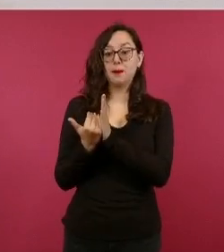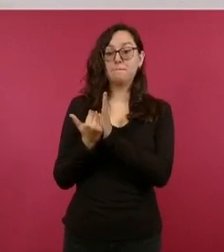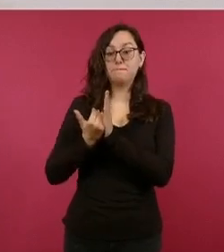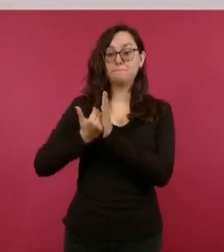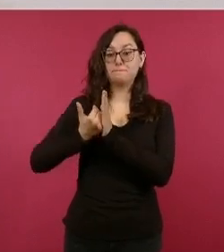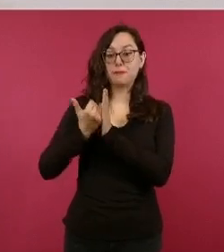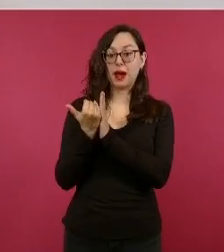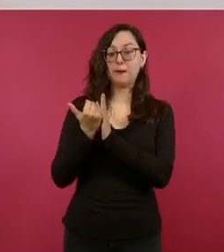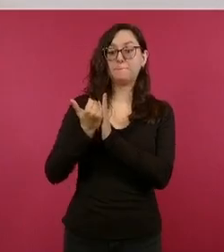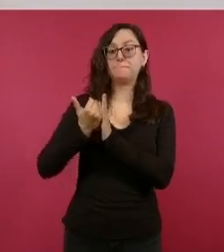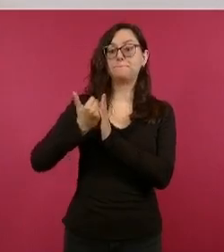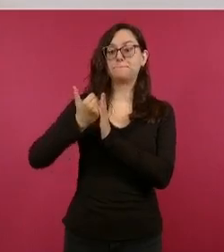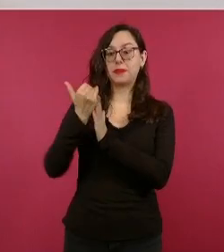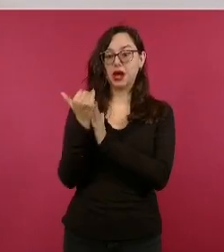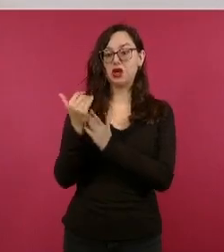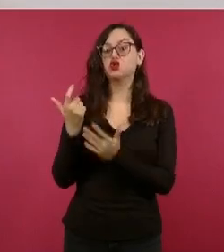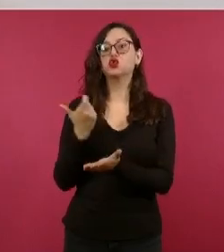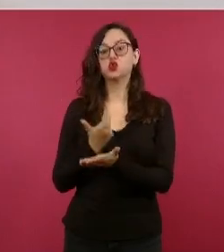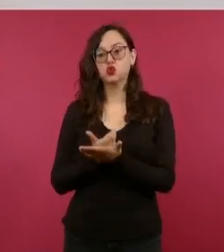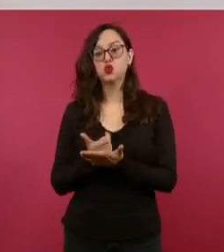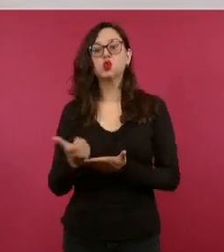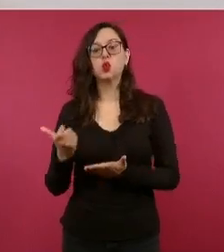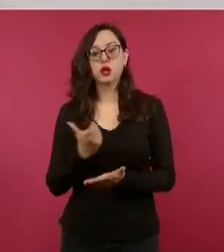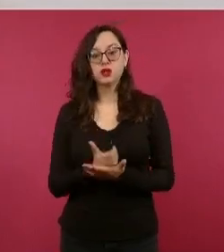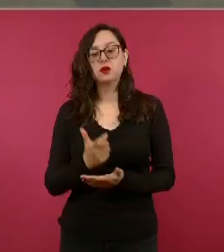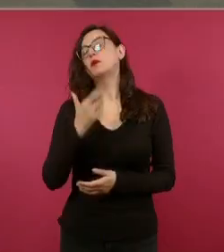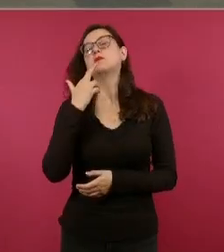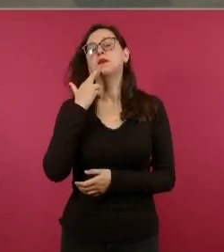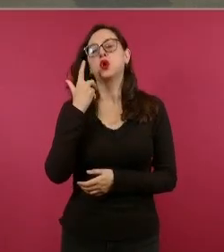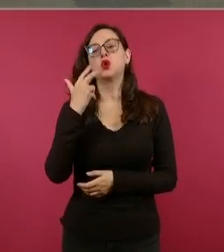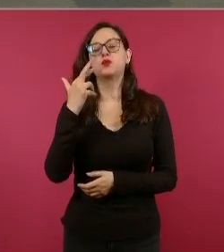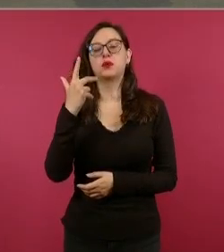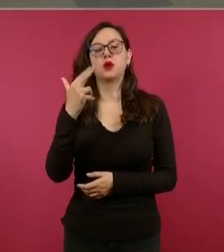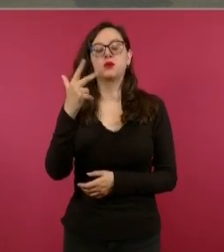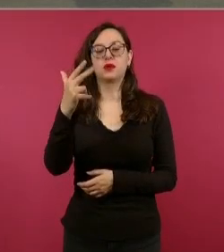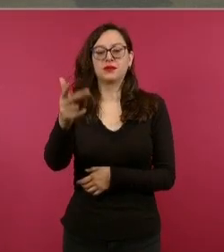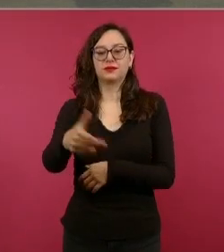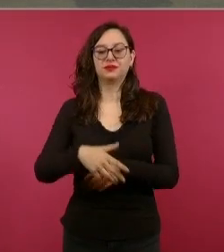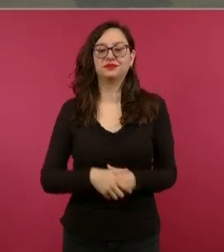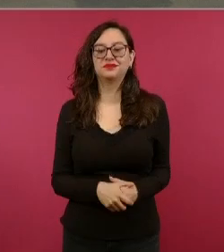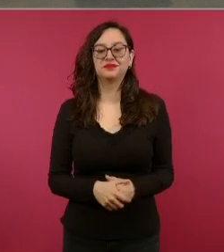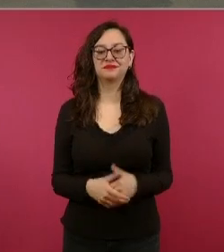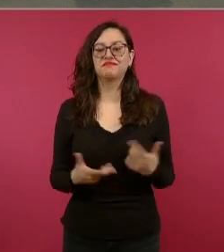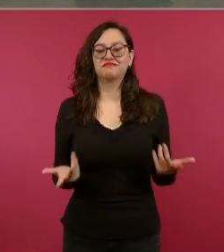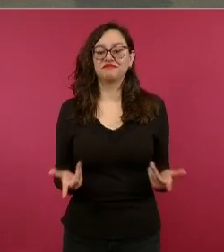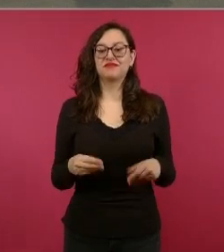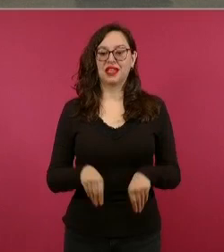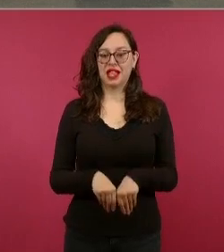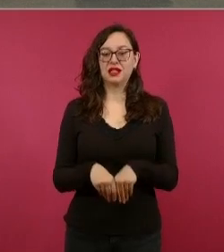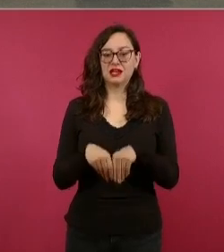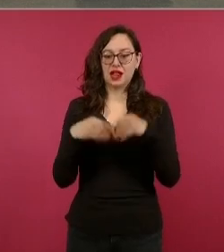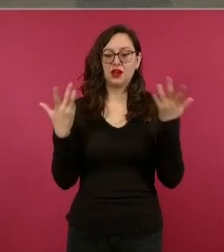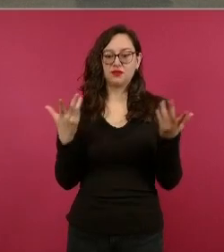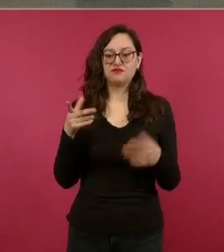hoy, el salario promedio ha crecido en 9.6%, desde luego por la política de